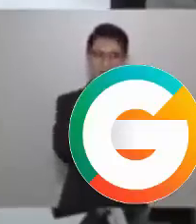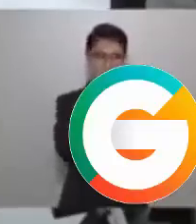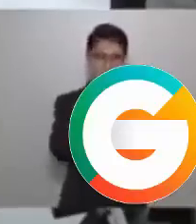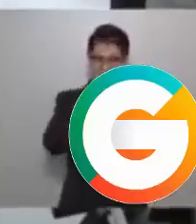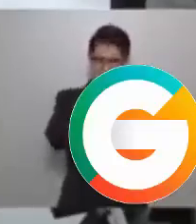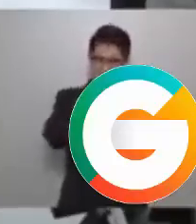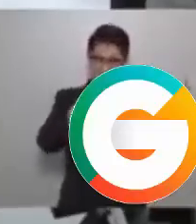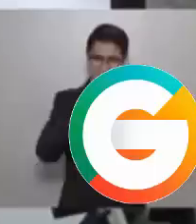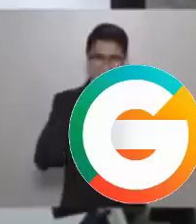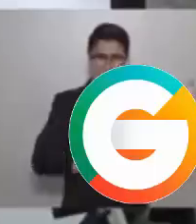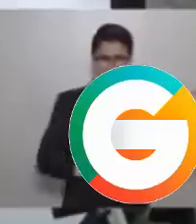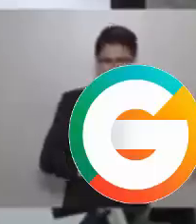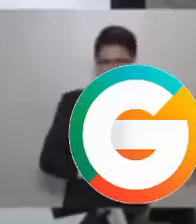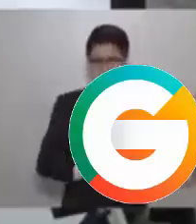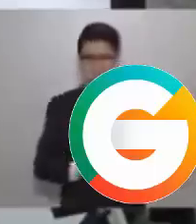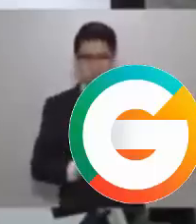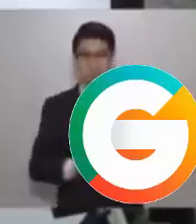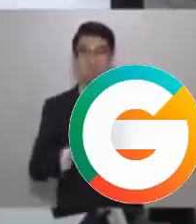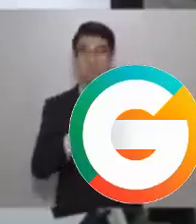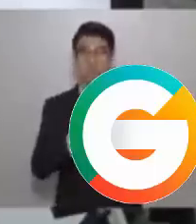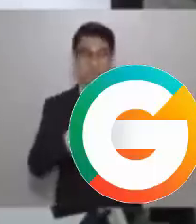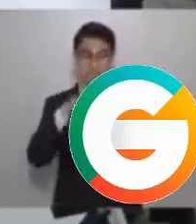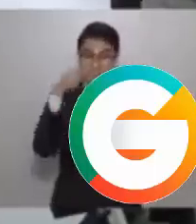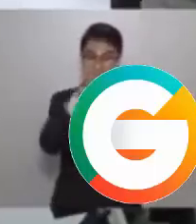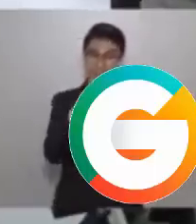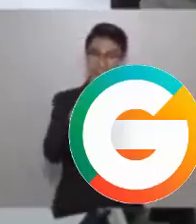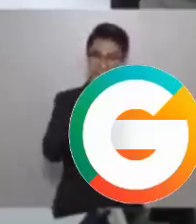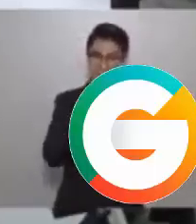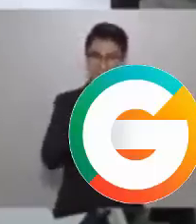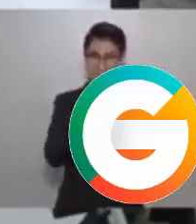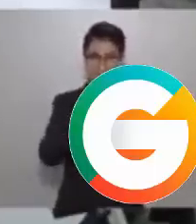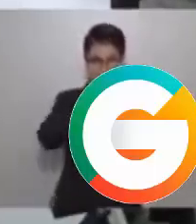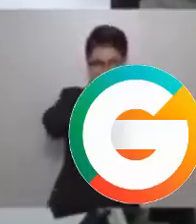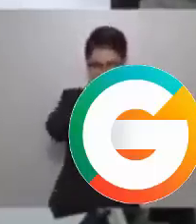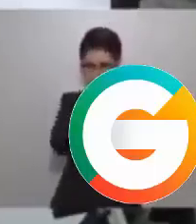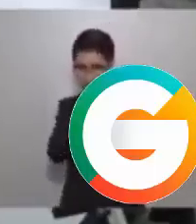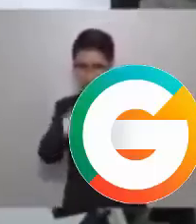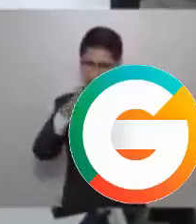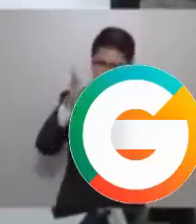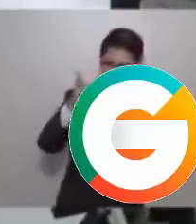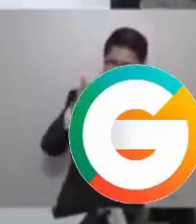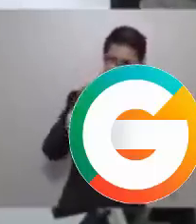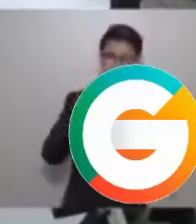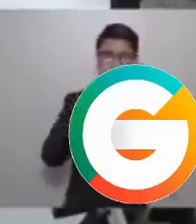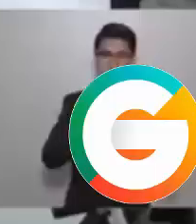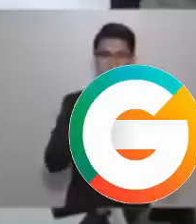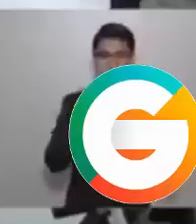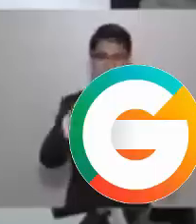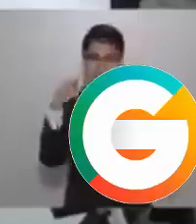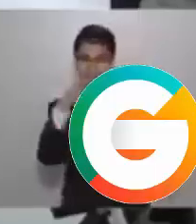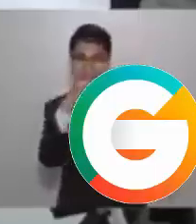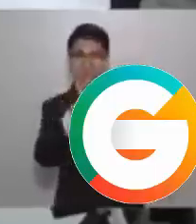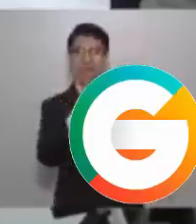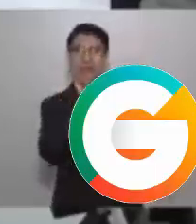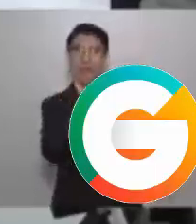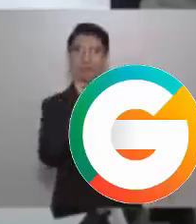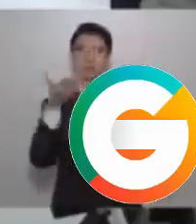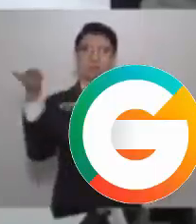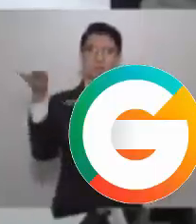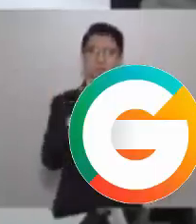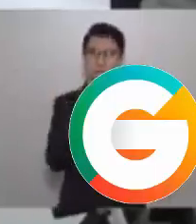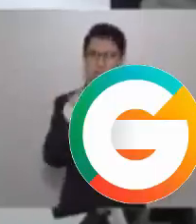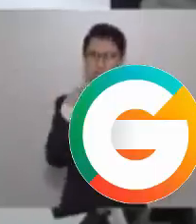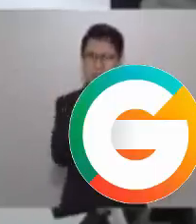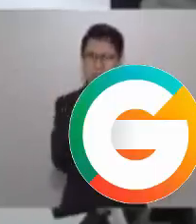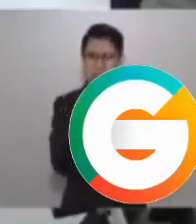sitio. Aún así, no había reportes de detonaciones de arma de fuego durante esa temporalidad. Lo que asumimos